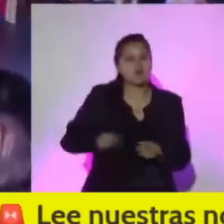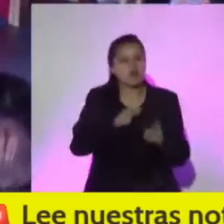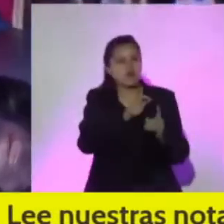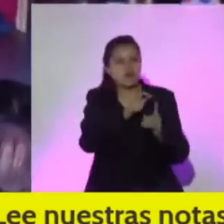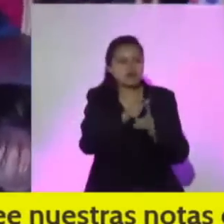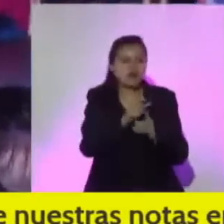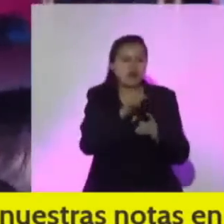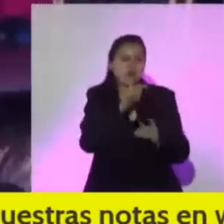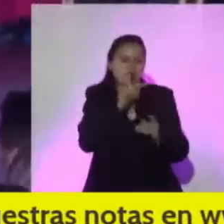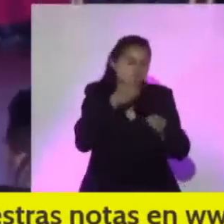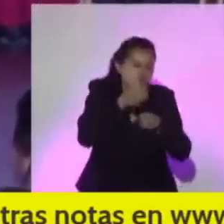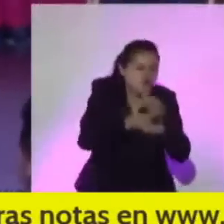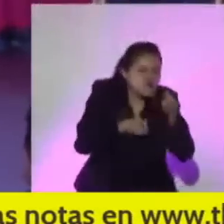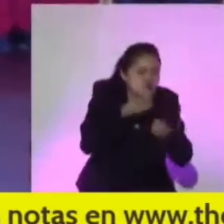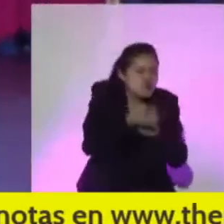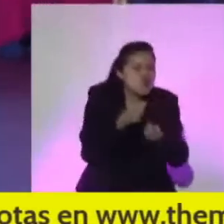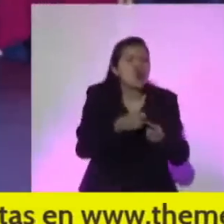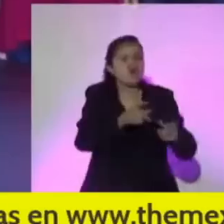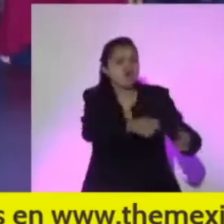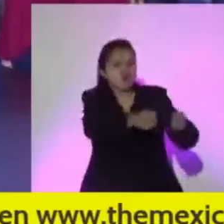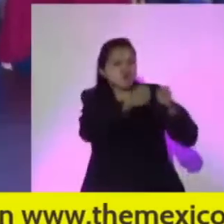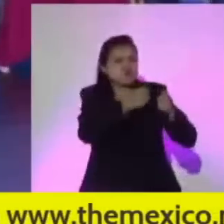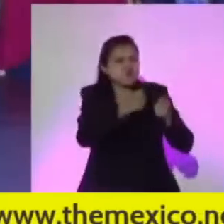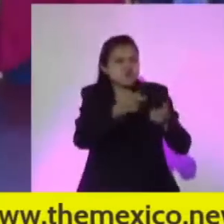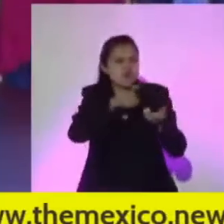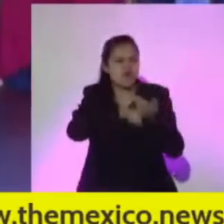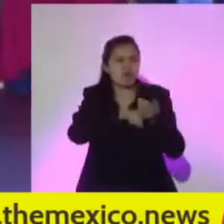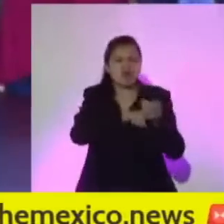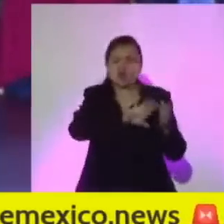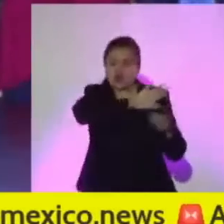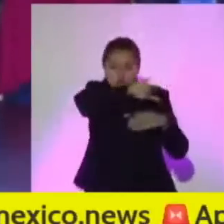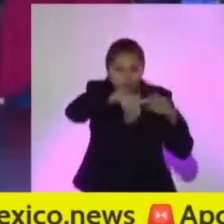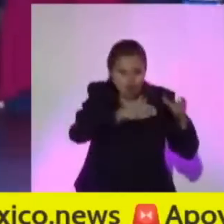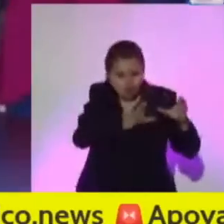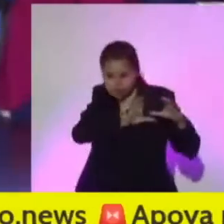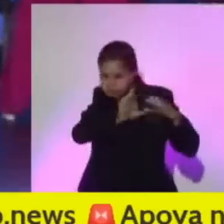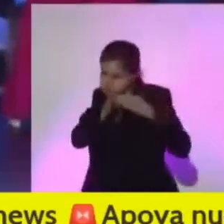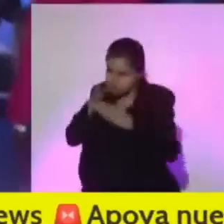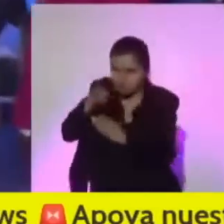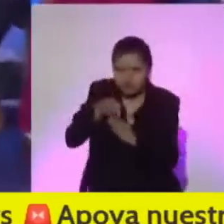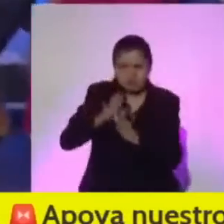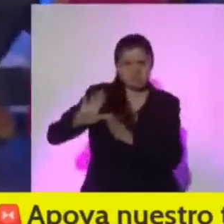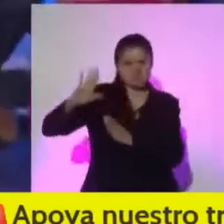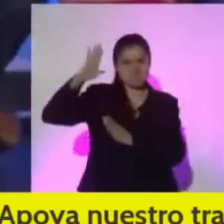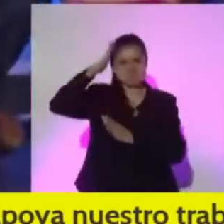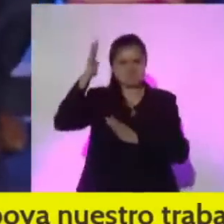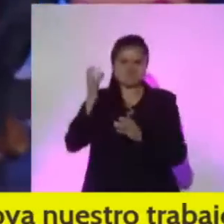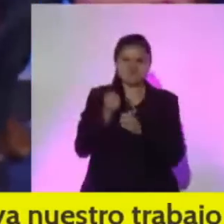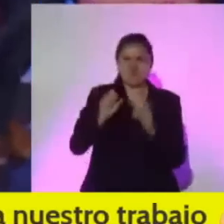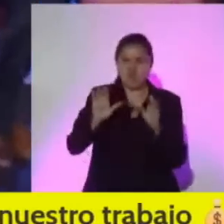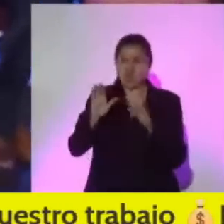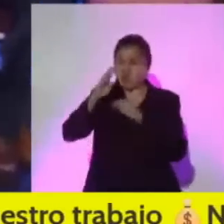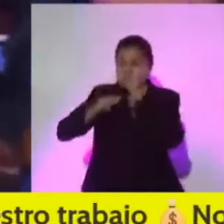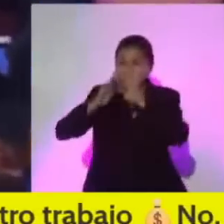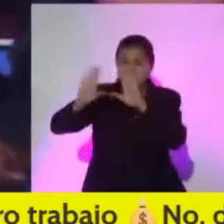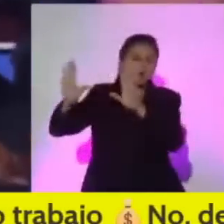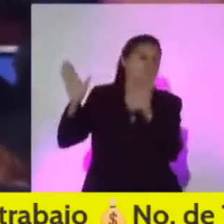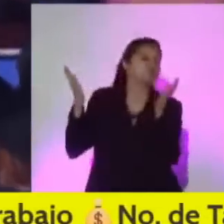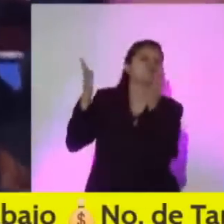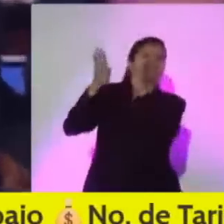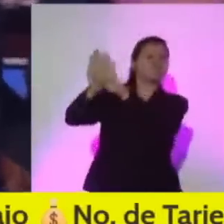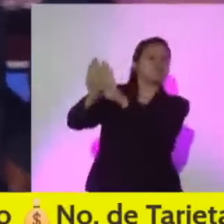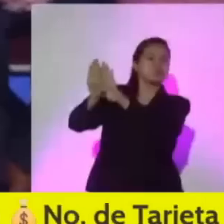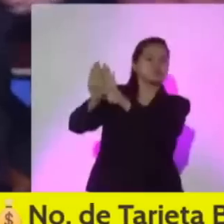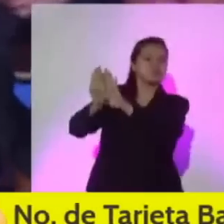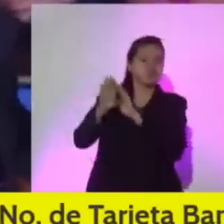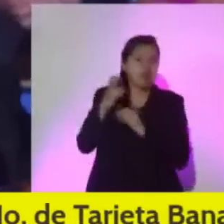paternalista estatista centralista autoritario y cerrado al mundo ese no